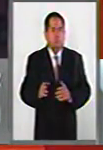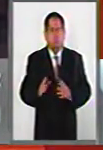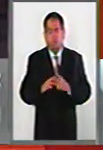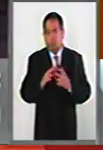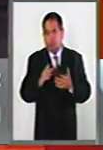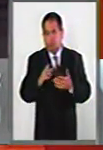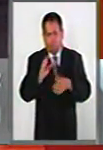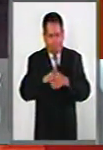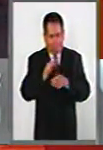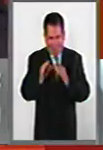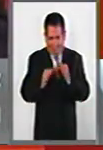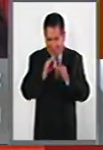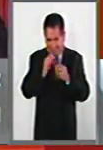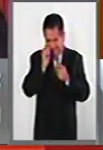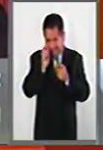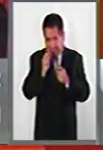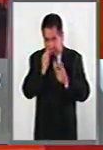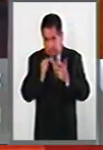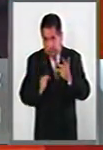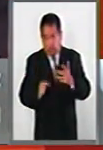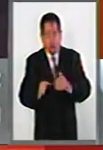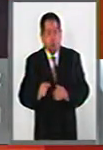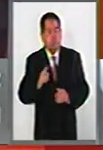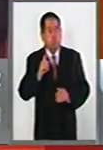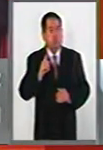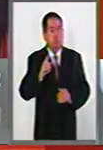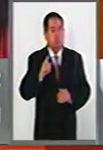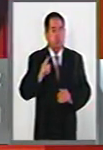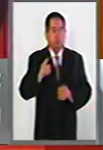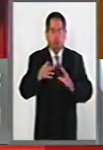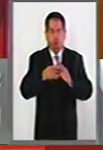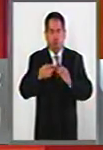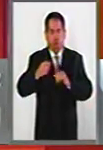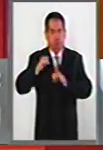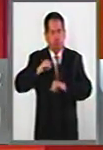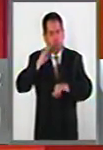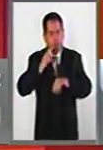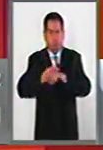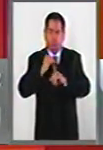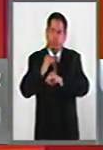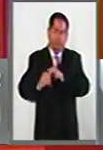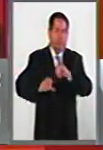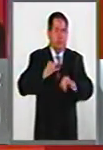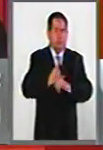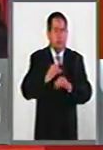gran precisión, un organismo internacional,